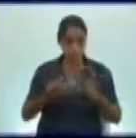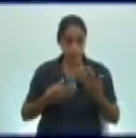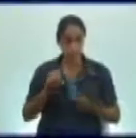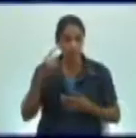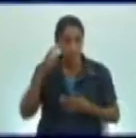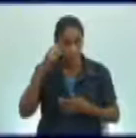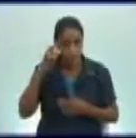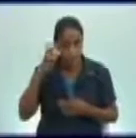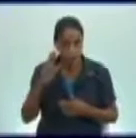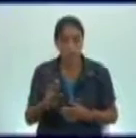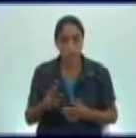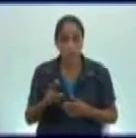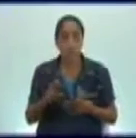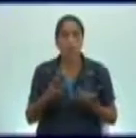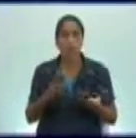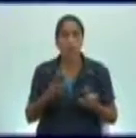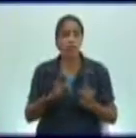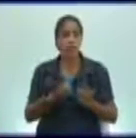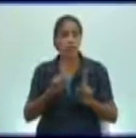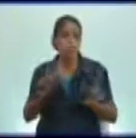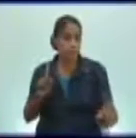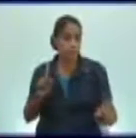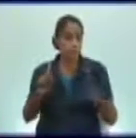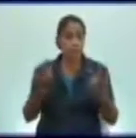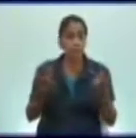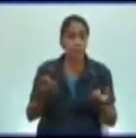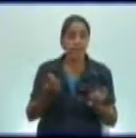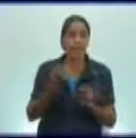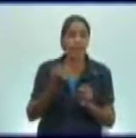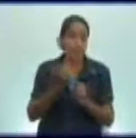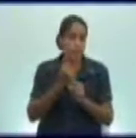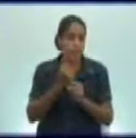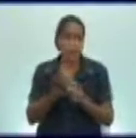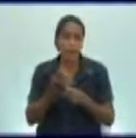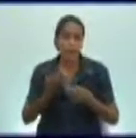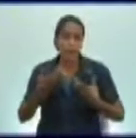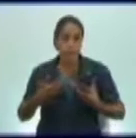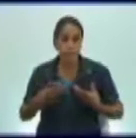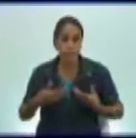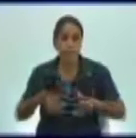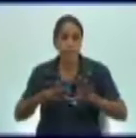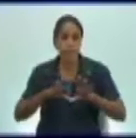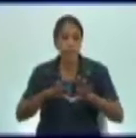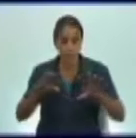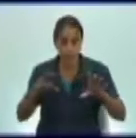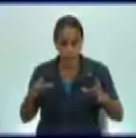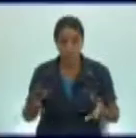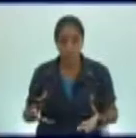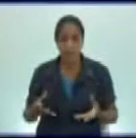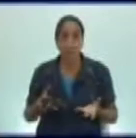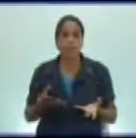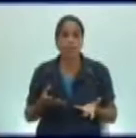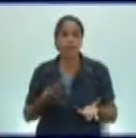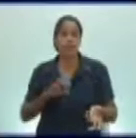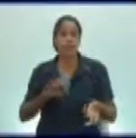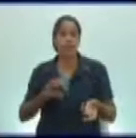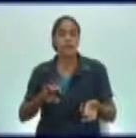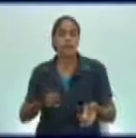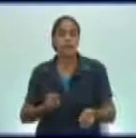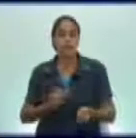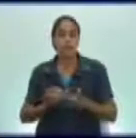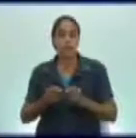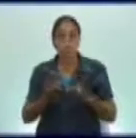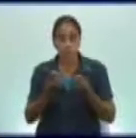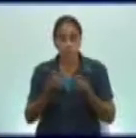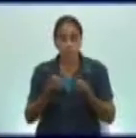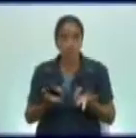cuenta el distanciamiento físico, mantener el puesto de trabajo limpio y organizado, manipular correctamente los utensilios